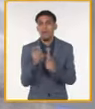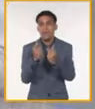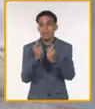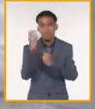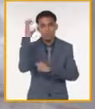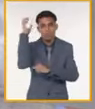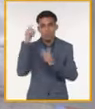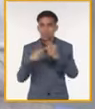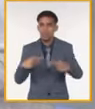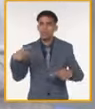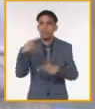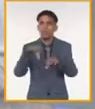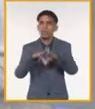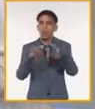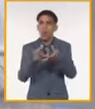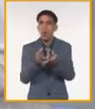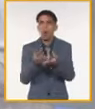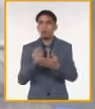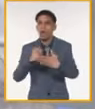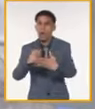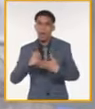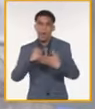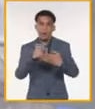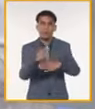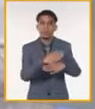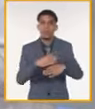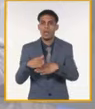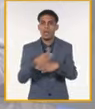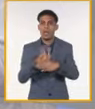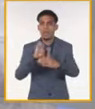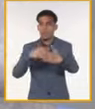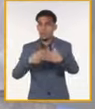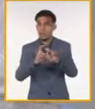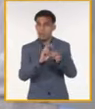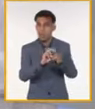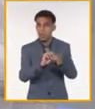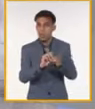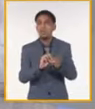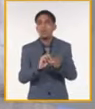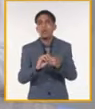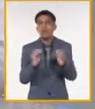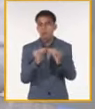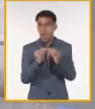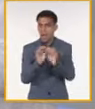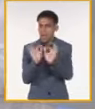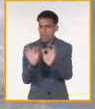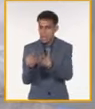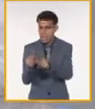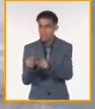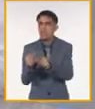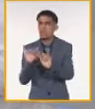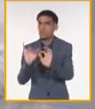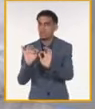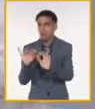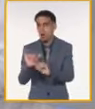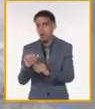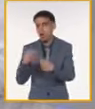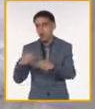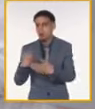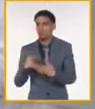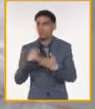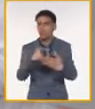aportamos de diferentes formas Y estos actores económicos están previstos que que aporten de acuerdo a rendimiento a sus